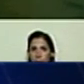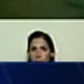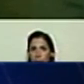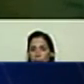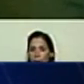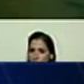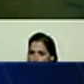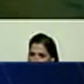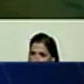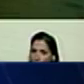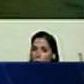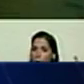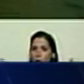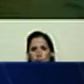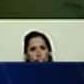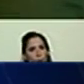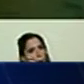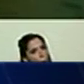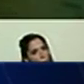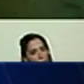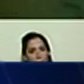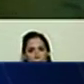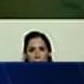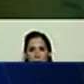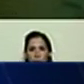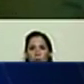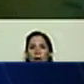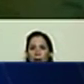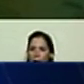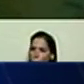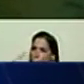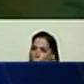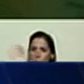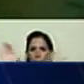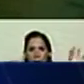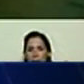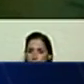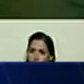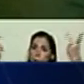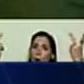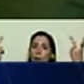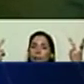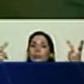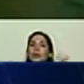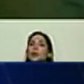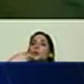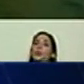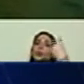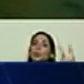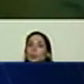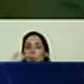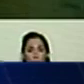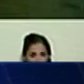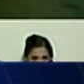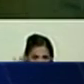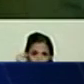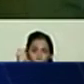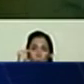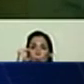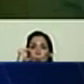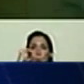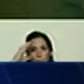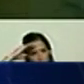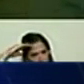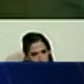comunicado a todo el pueblo de Venezuela y más allá de nuestras fronteras, para que se escuche la voz de los soldados y soldadas de nuestra